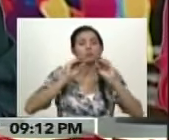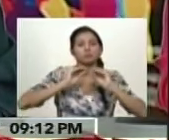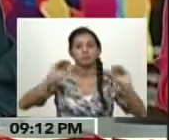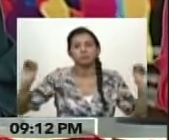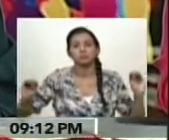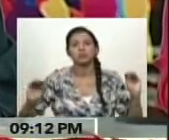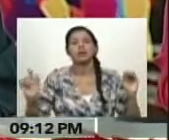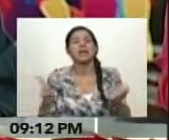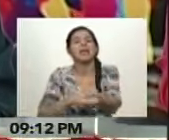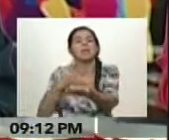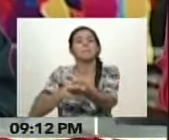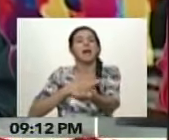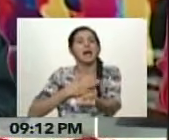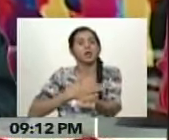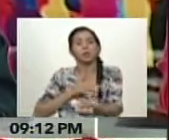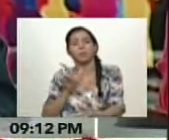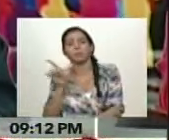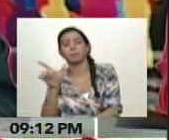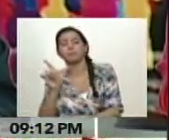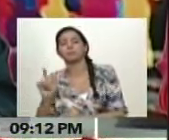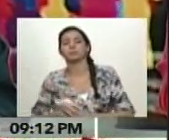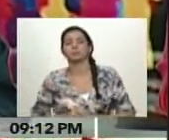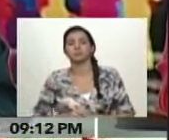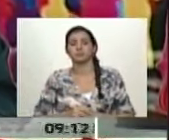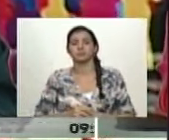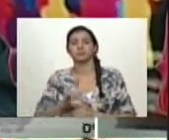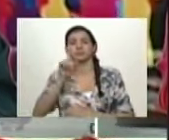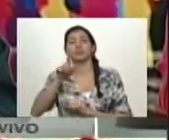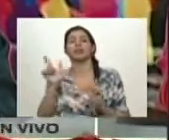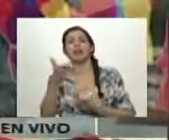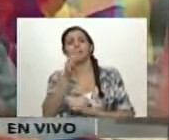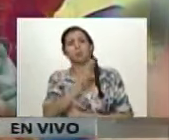Polo Patriótico y del Congreso de la Patria.